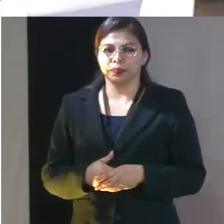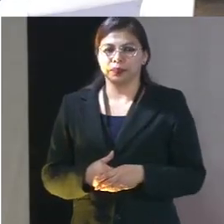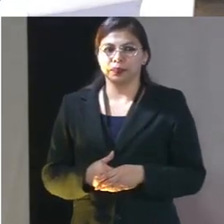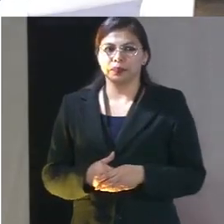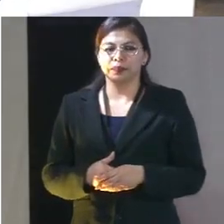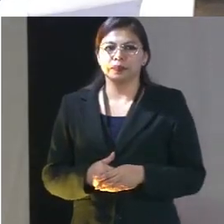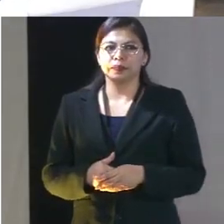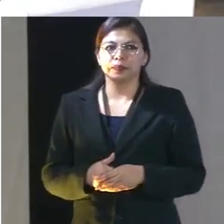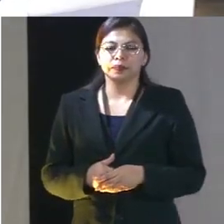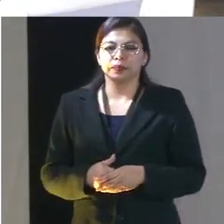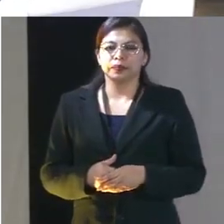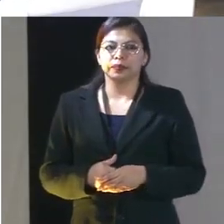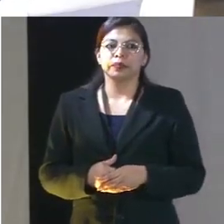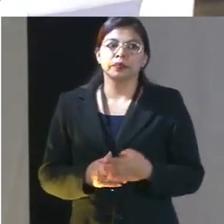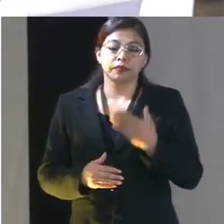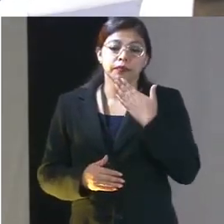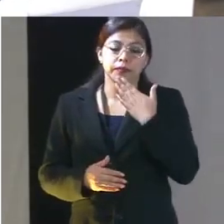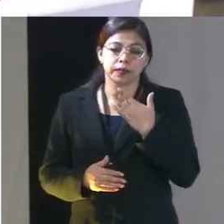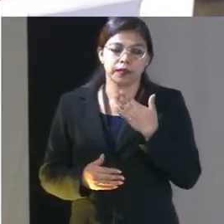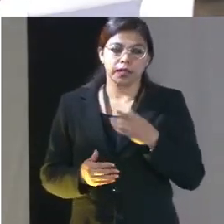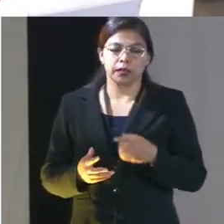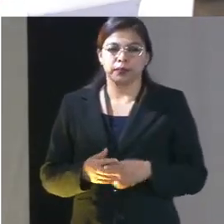Para don Alfredo López Austin. Bien.